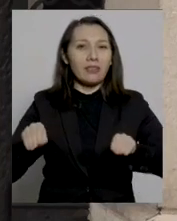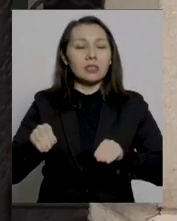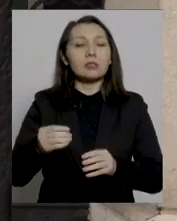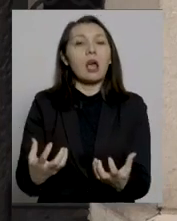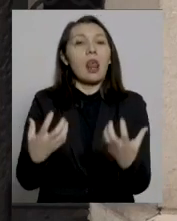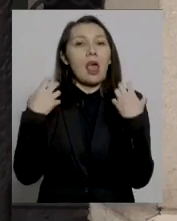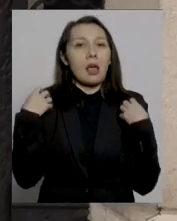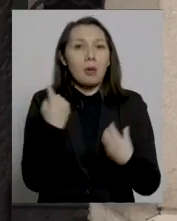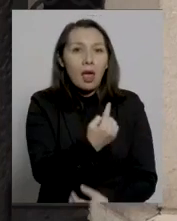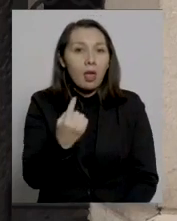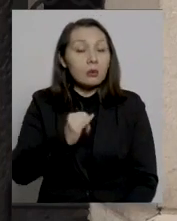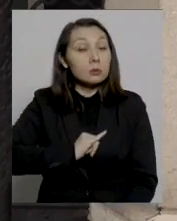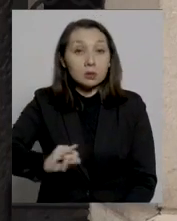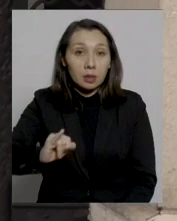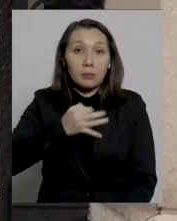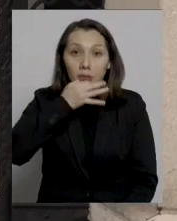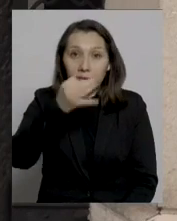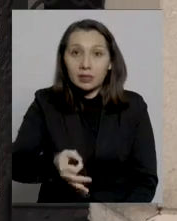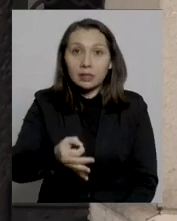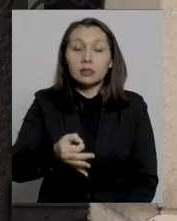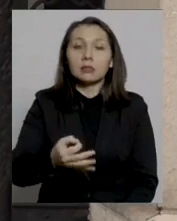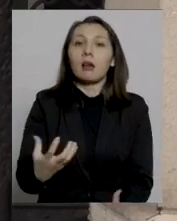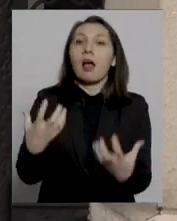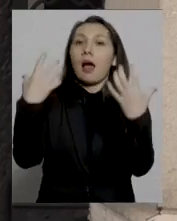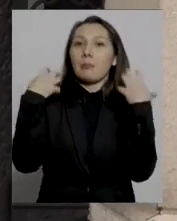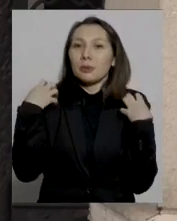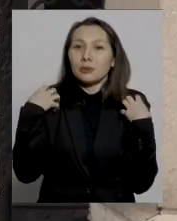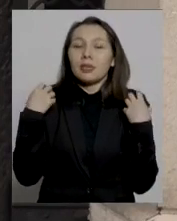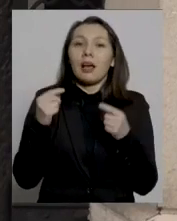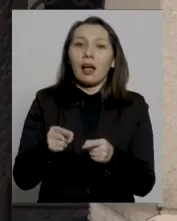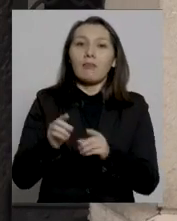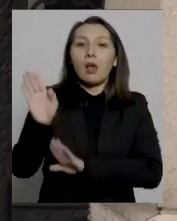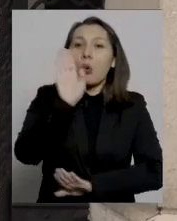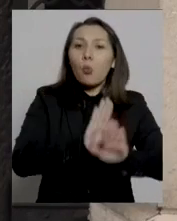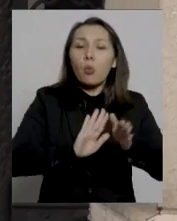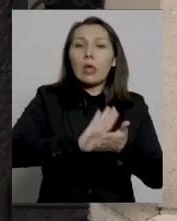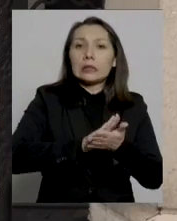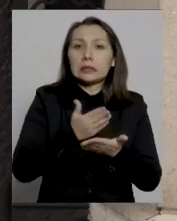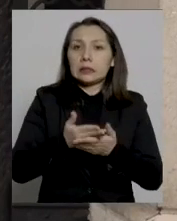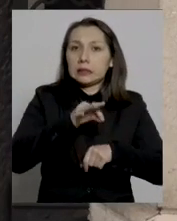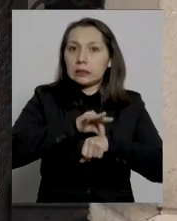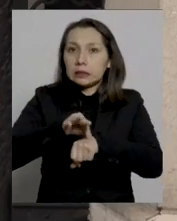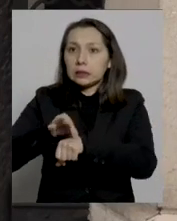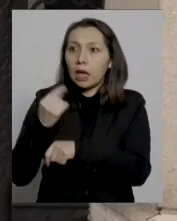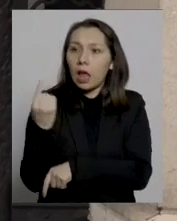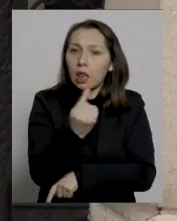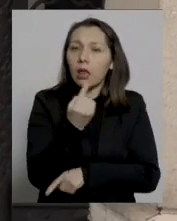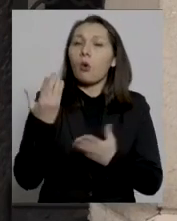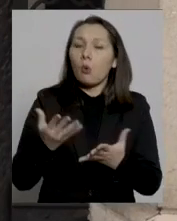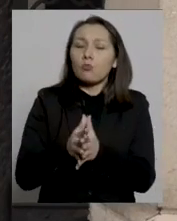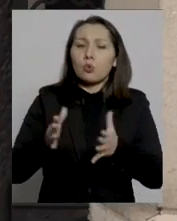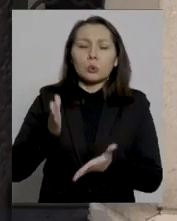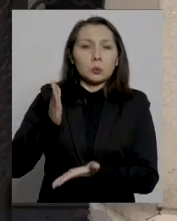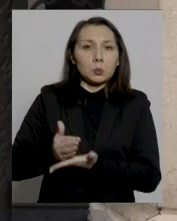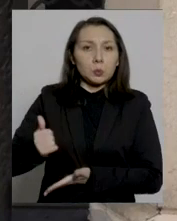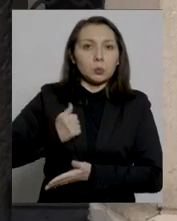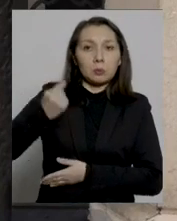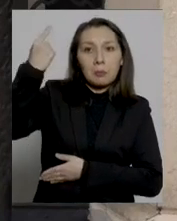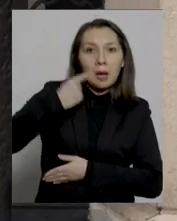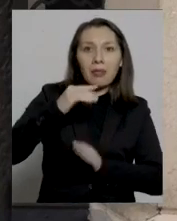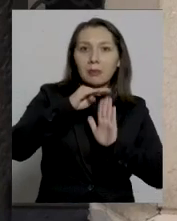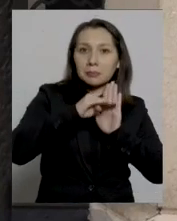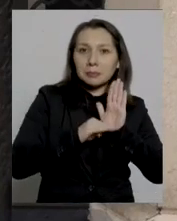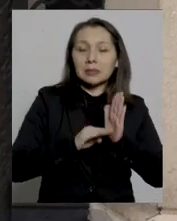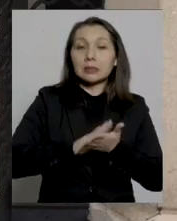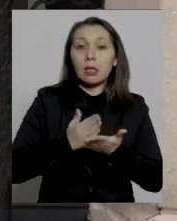a la responsabilidad, como siempre, a la responsabilidad para cuidar la salud y seguir en forma muy estricta las normas sanitarias,